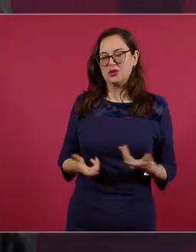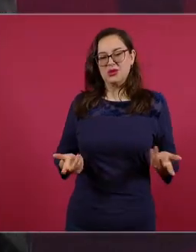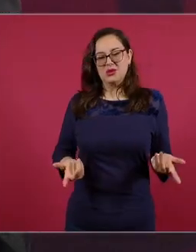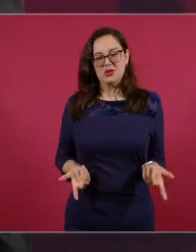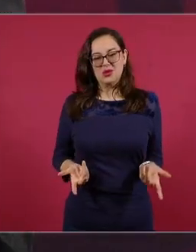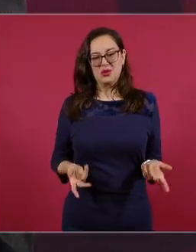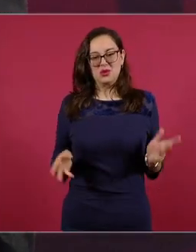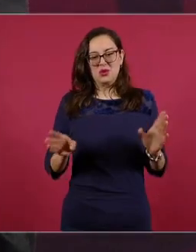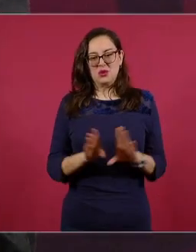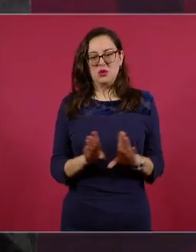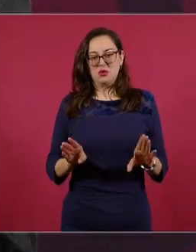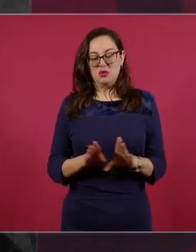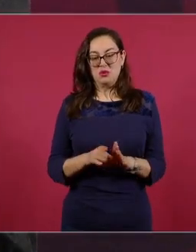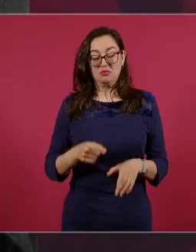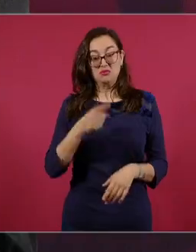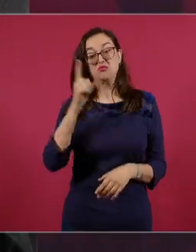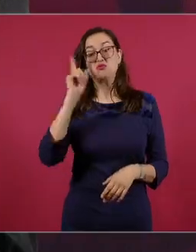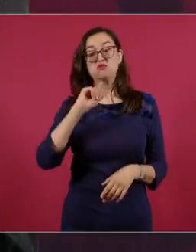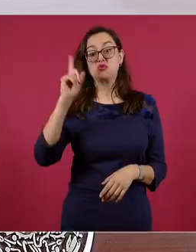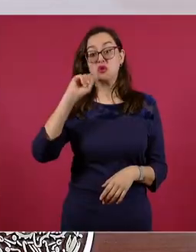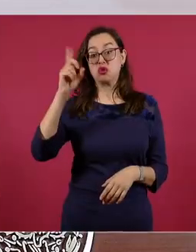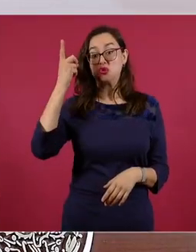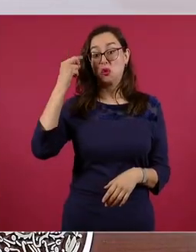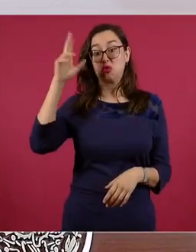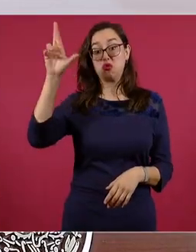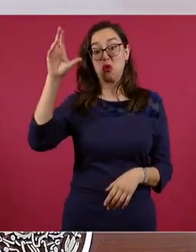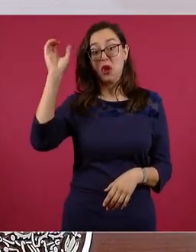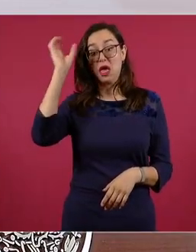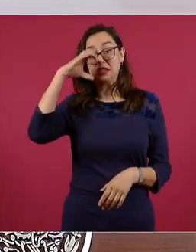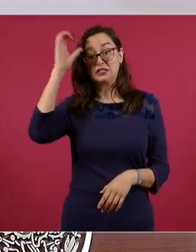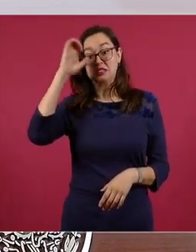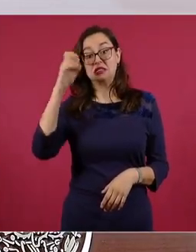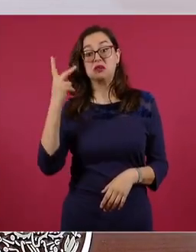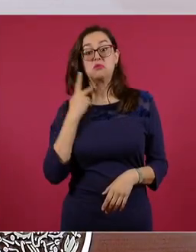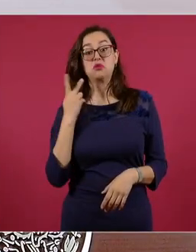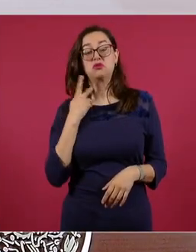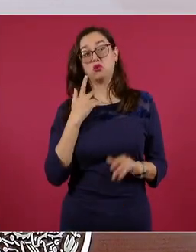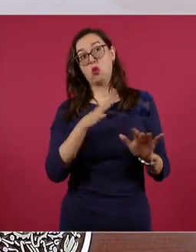Eso fue lo que dijo una doctora en ciencia política, una politóloga.